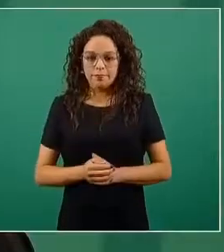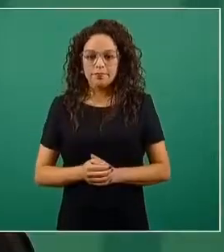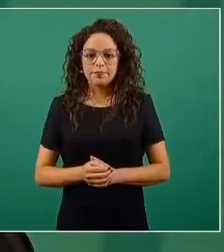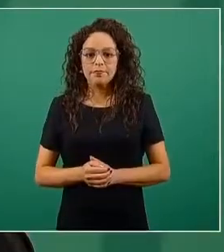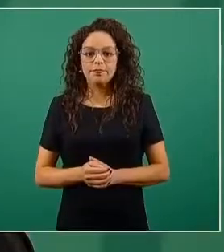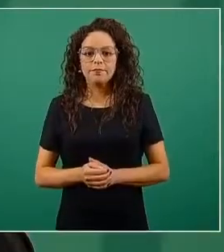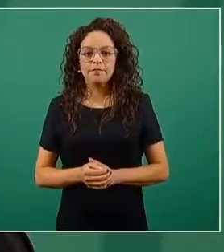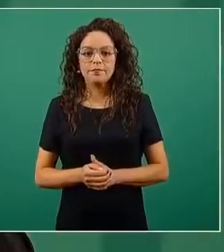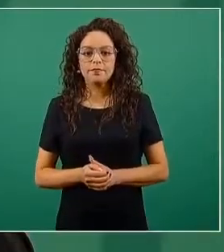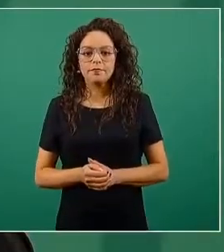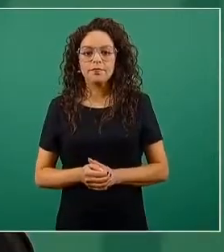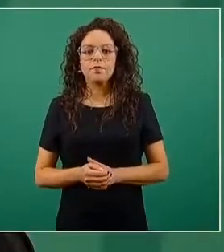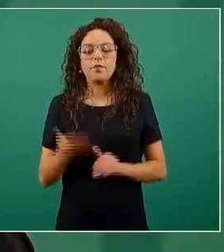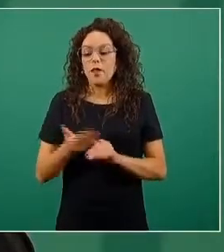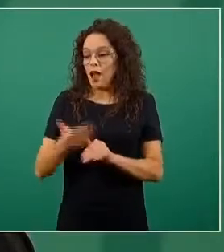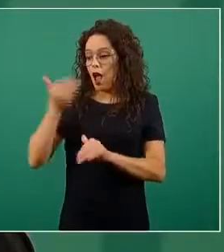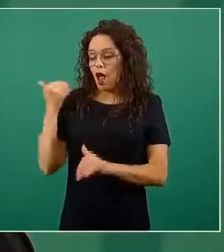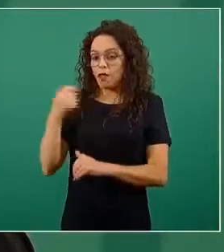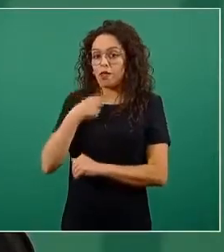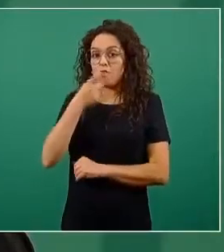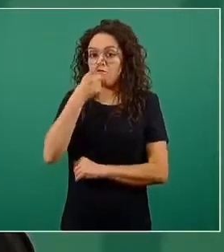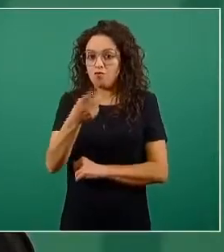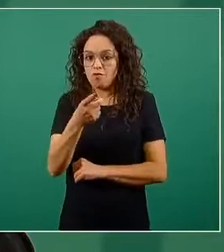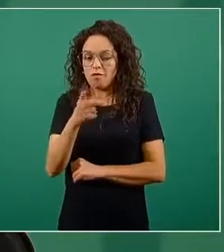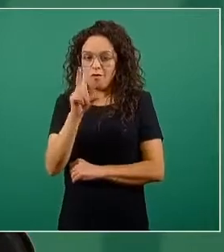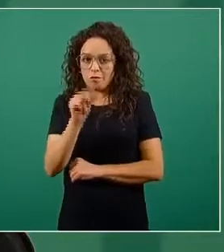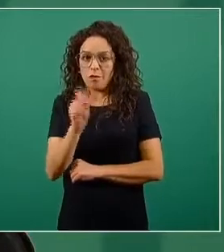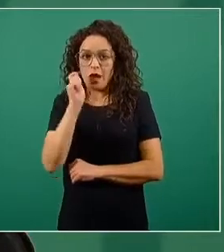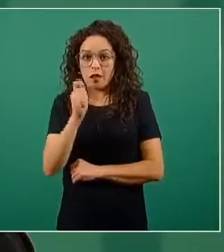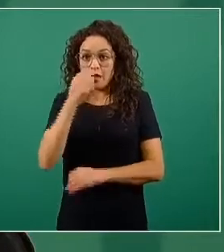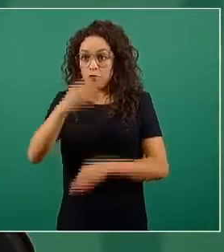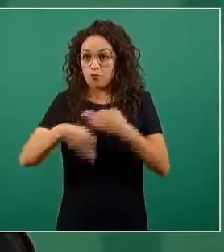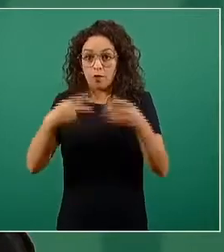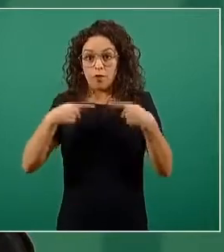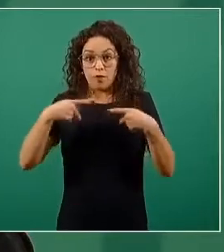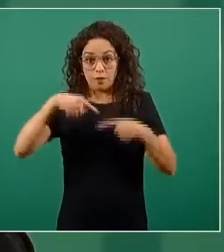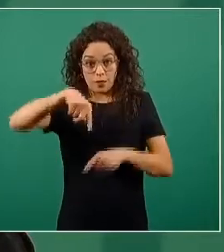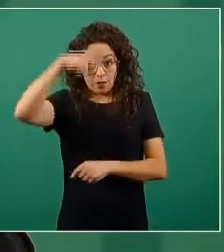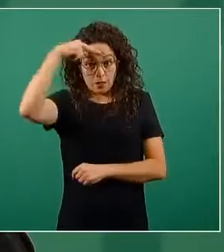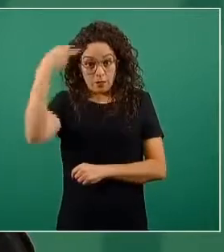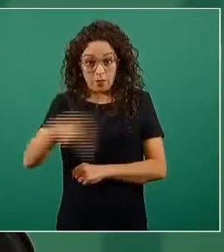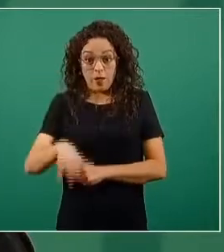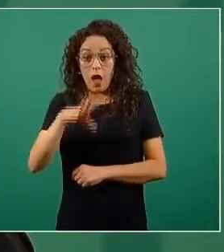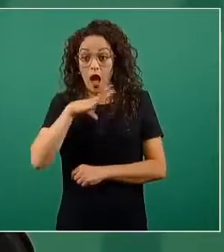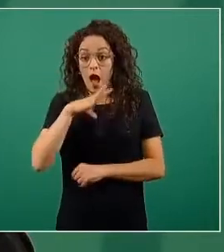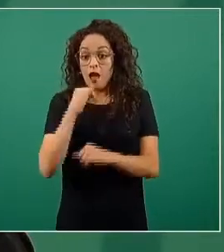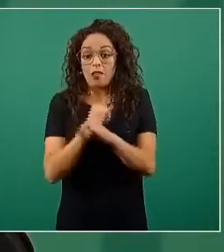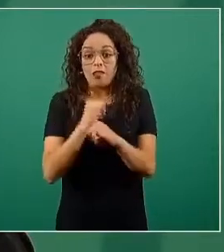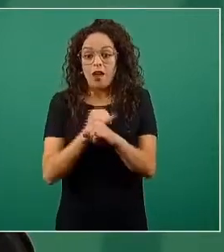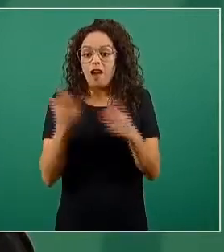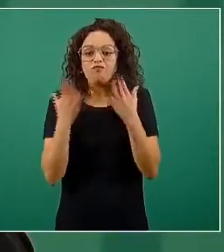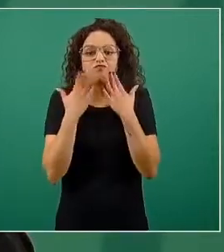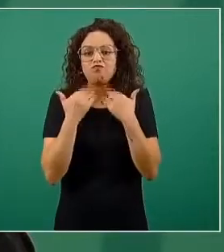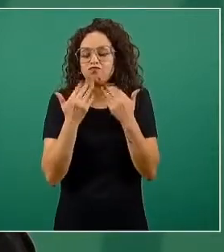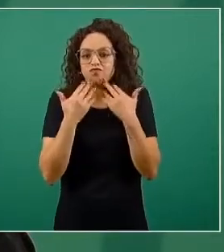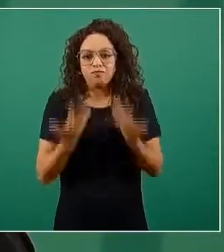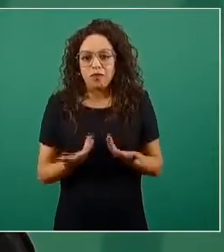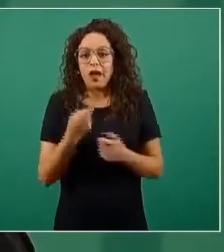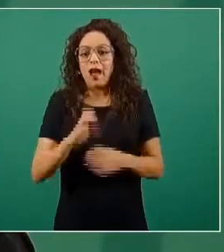referencia previamente, es que no todos los mexicanos cuentan con internet, ¿no? Y va relacionado también a estas